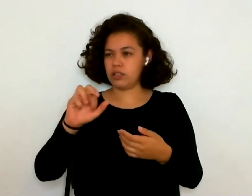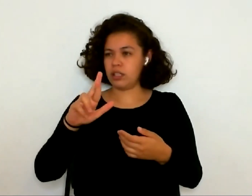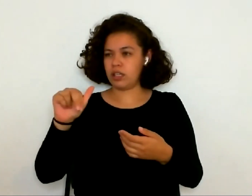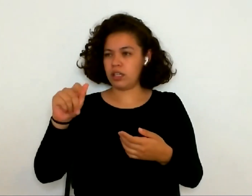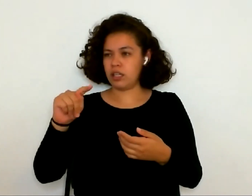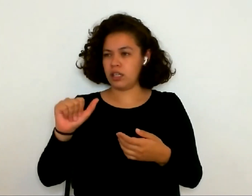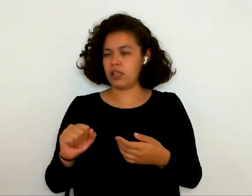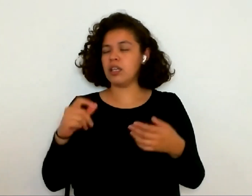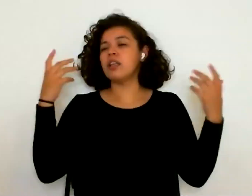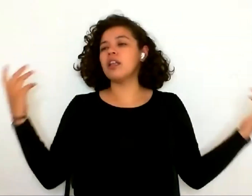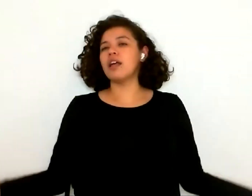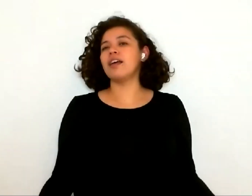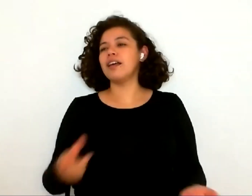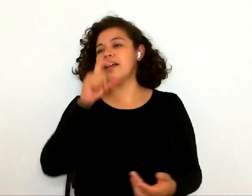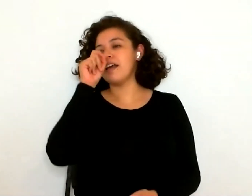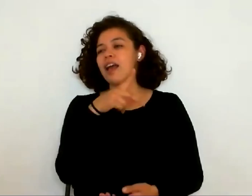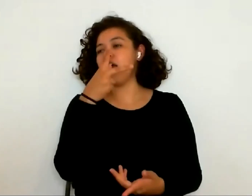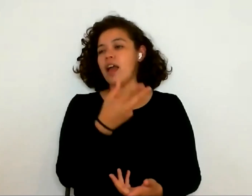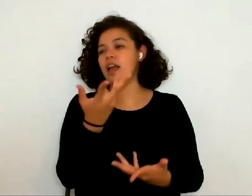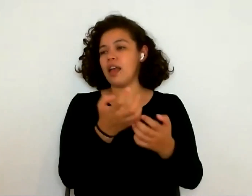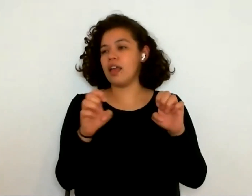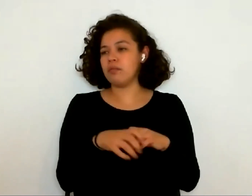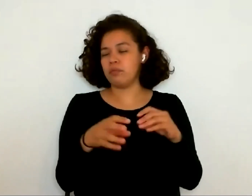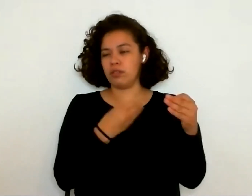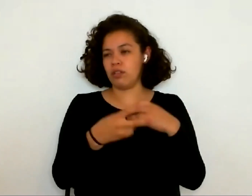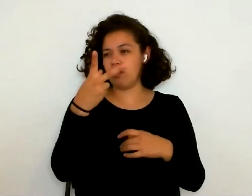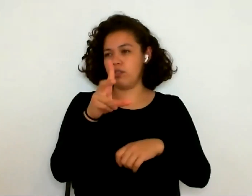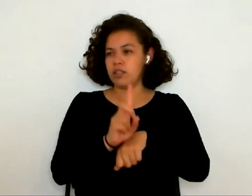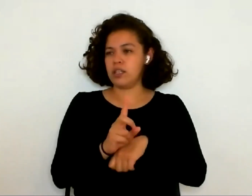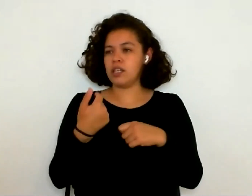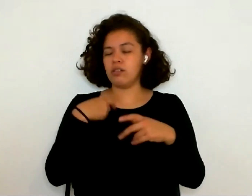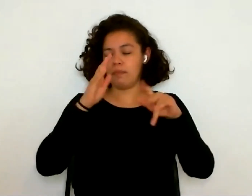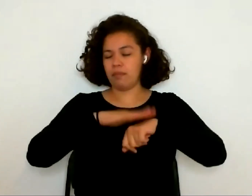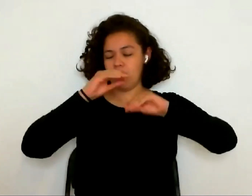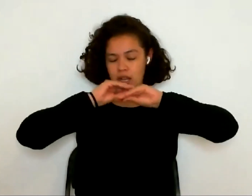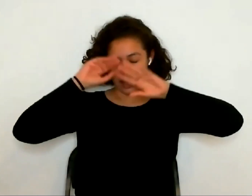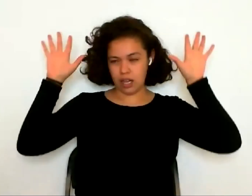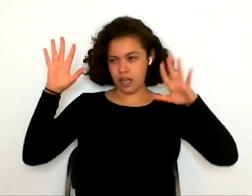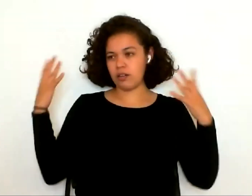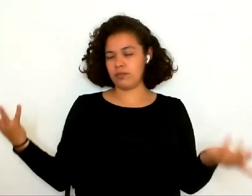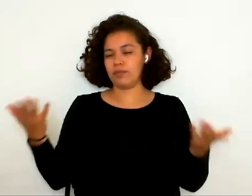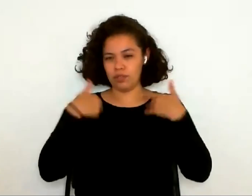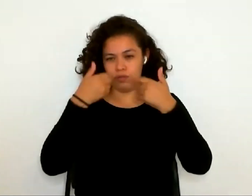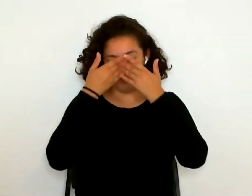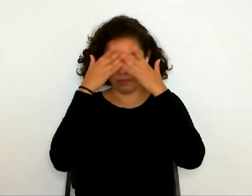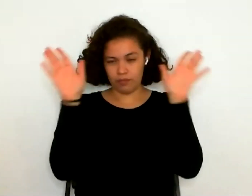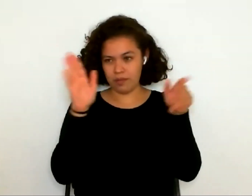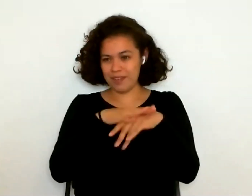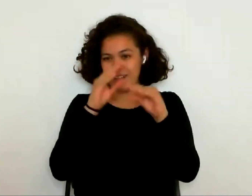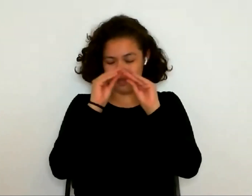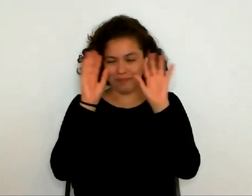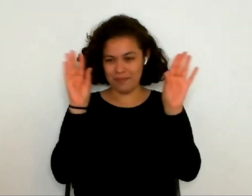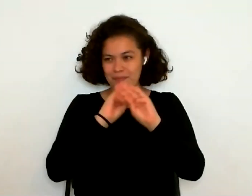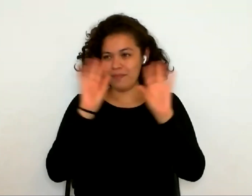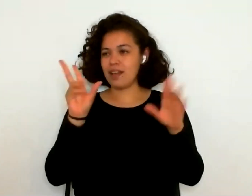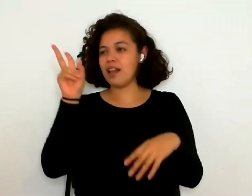De verdad que estos 2 días me ha quedado más claro, ¿no? Me ha quedado mucho más claro el